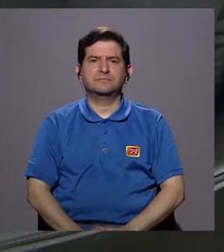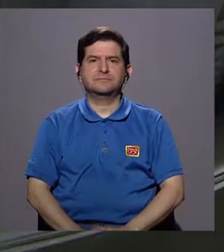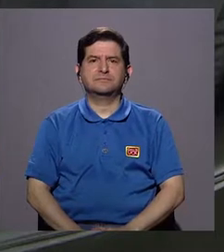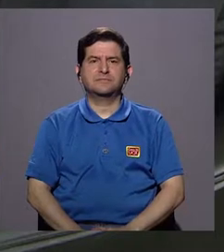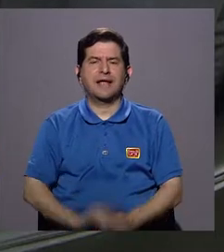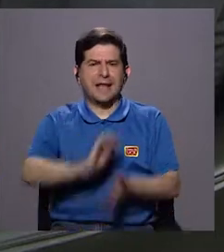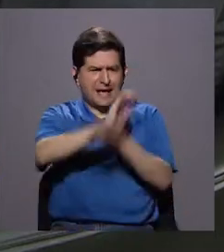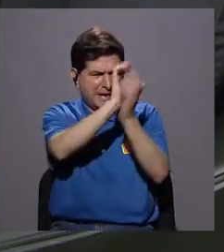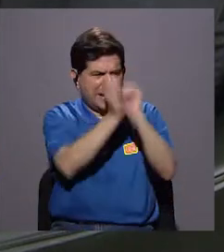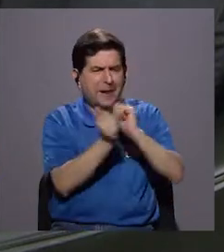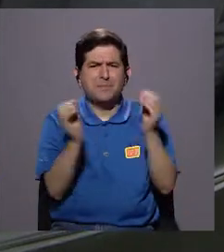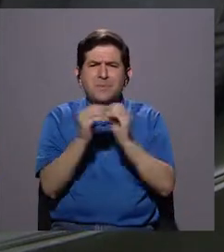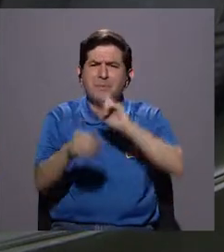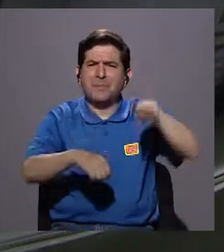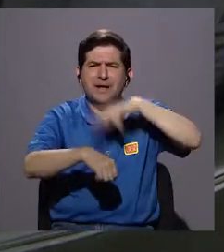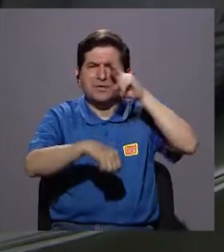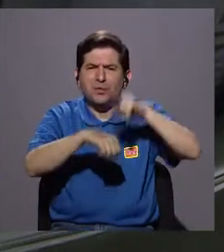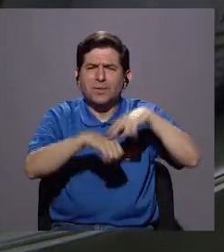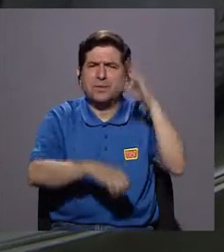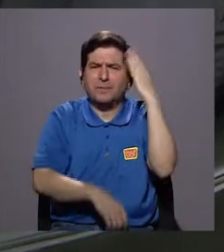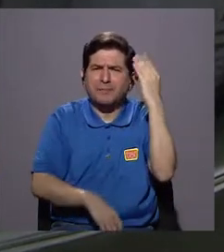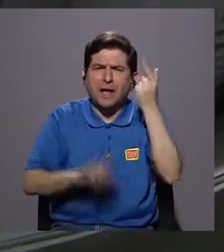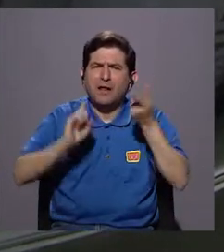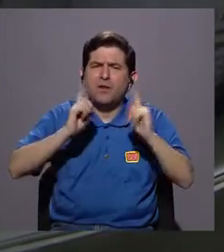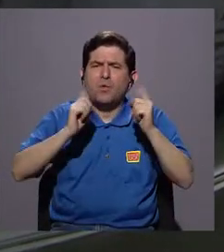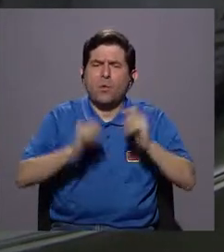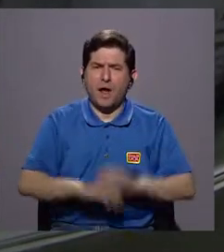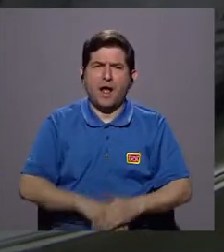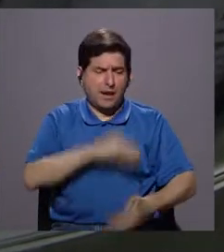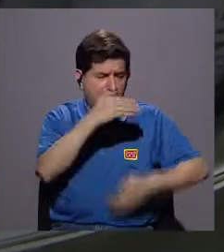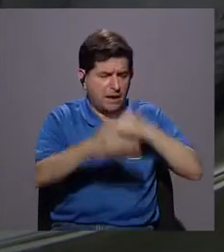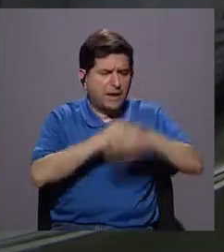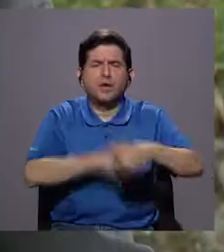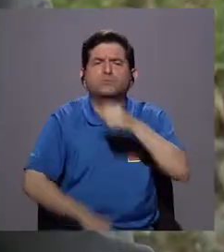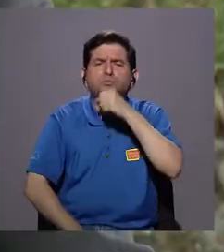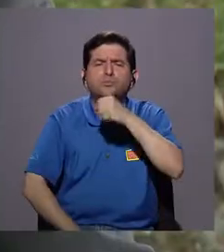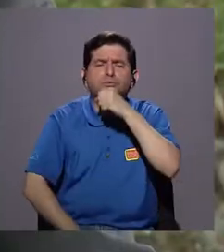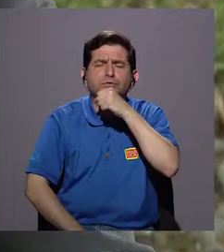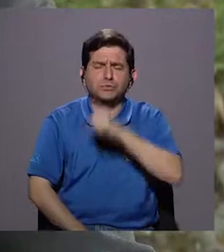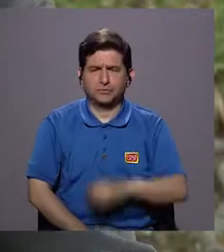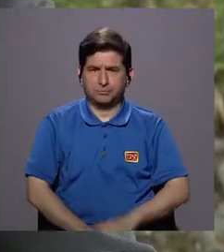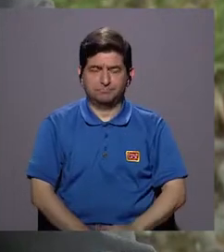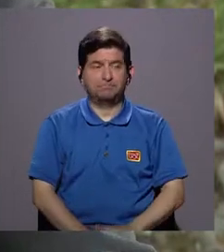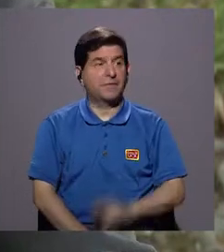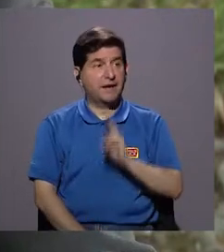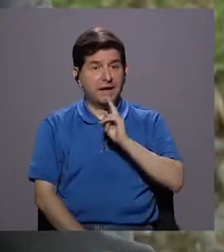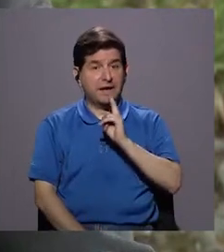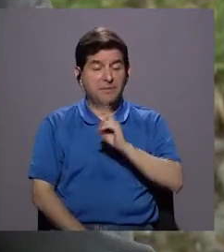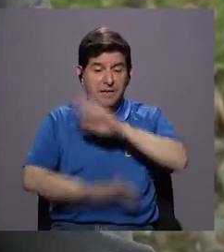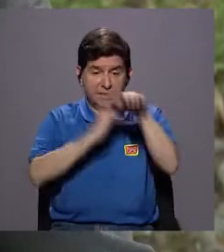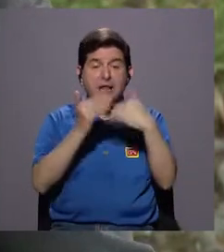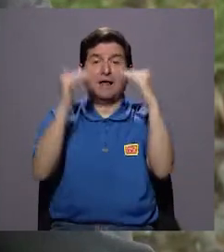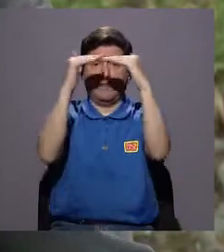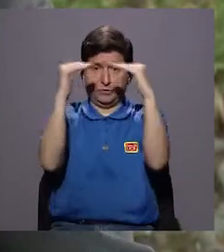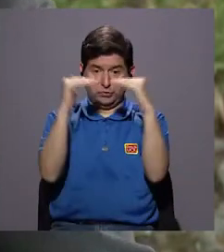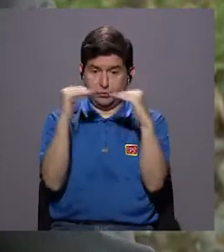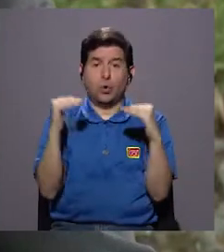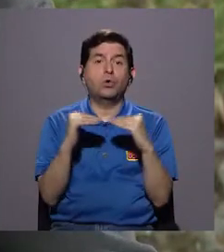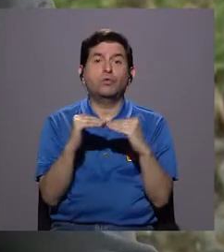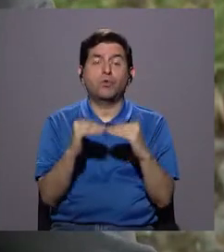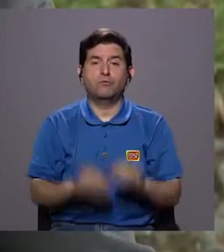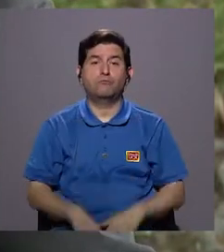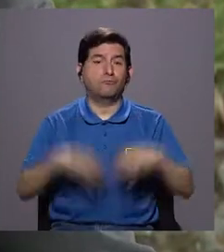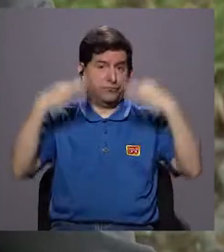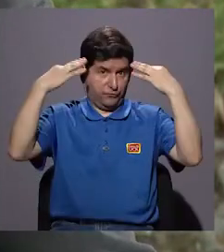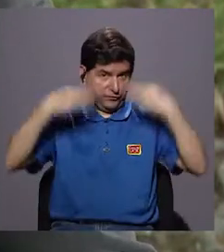los cambios más comunes que experimentamos con claro, el proceso de envejecimiento? Claro, realmente ocurren a todo nivel. Y hay a